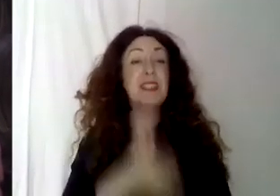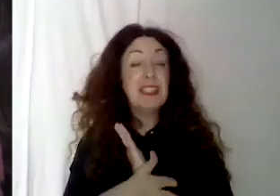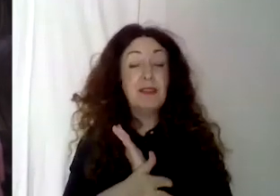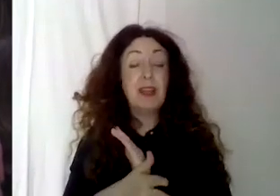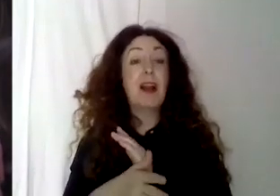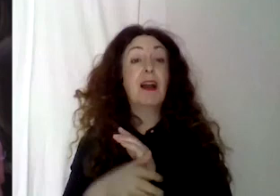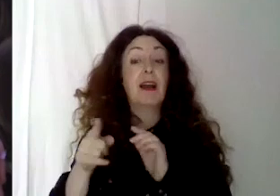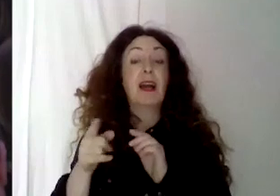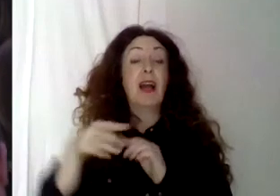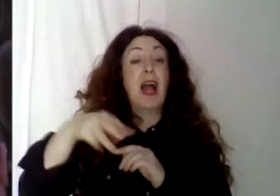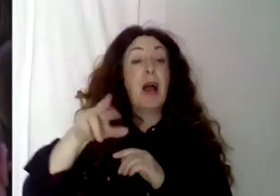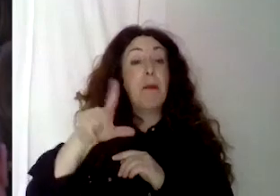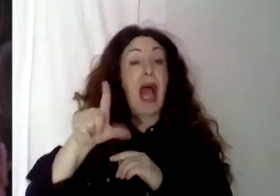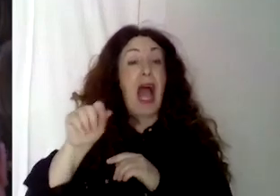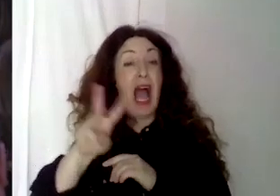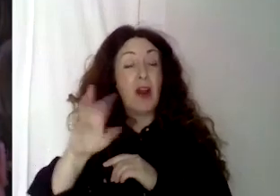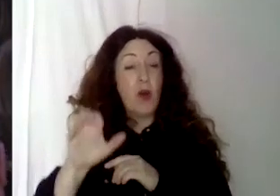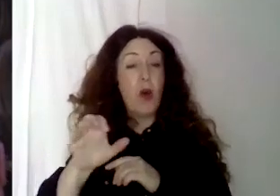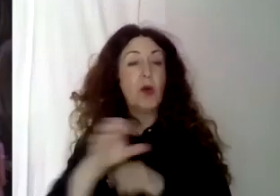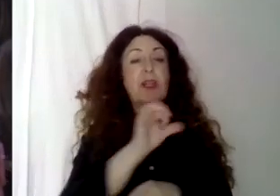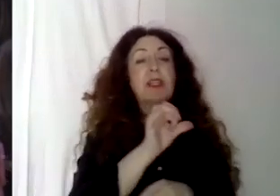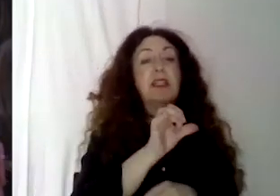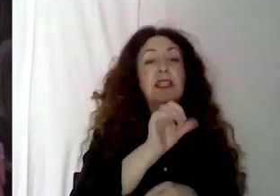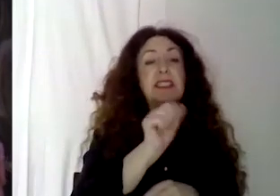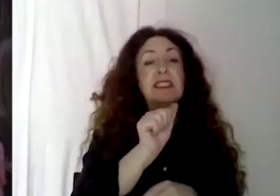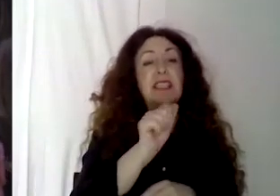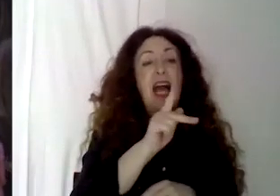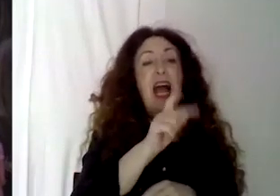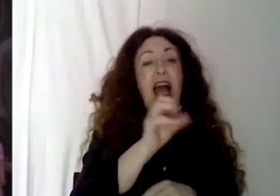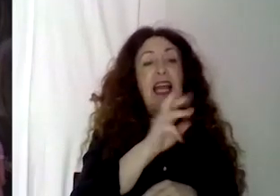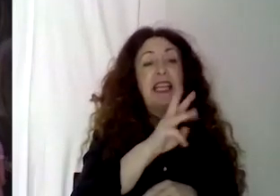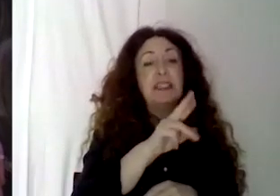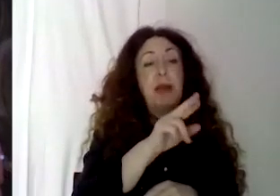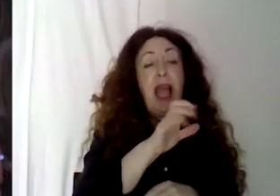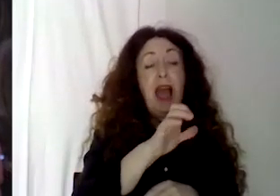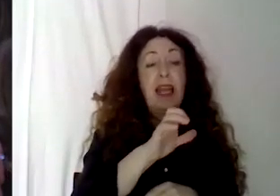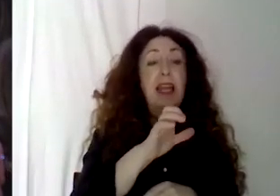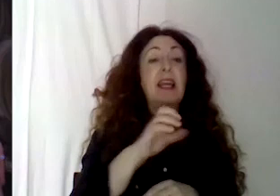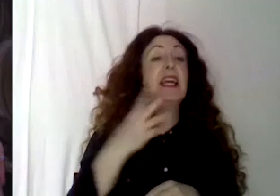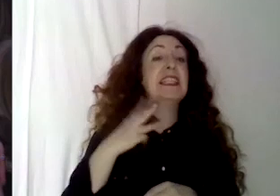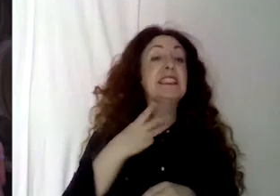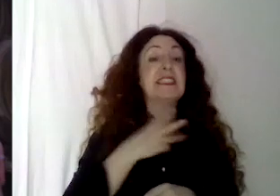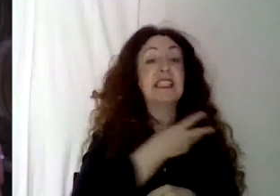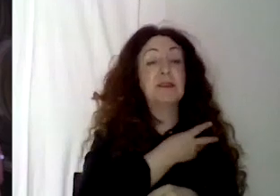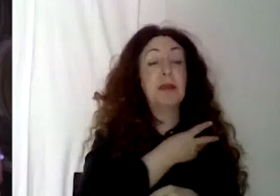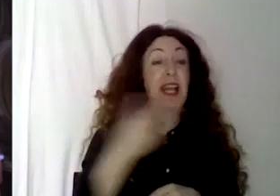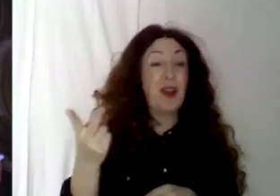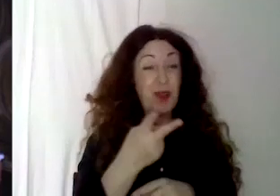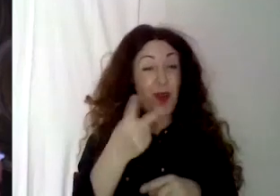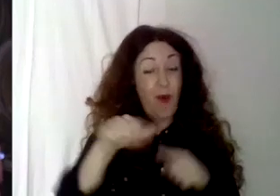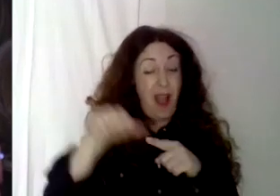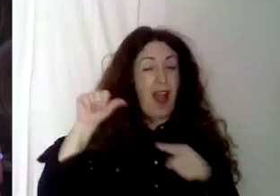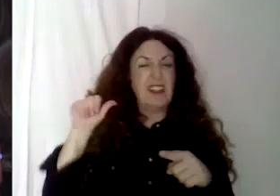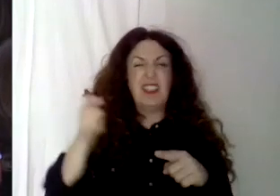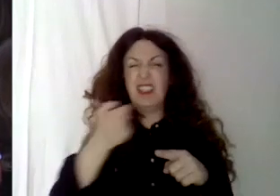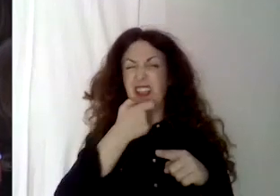sin matices, que no sirve demasiado bien para la literatura. A partir de Marlowe y Shakespeare eso cambia